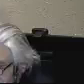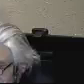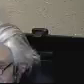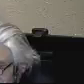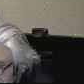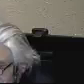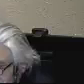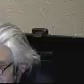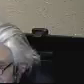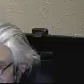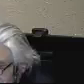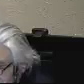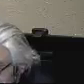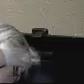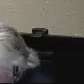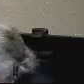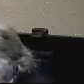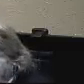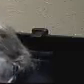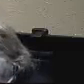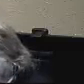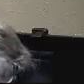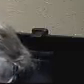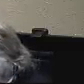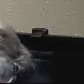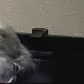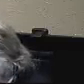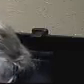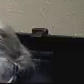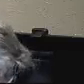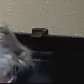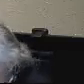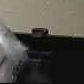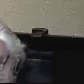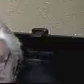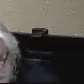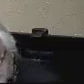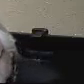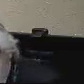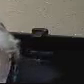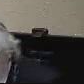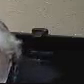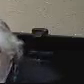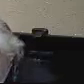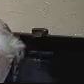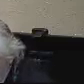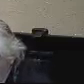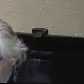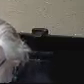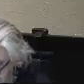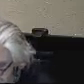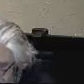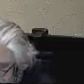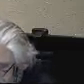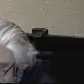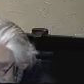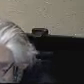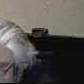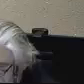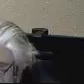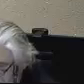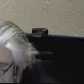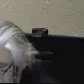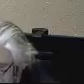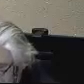significa retroceder bajo ningún punto de vista en la descentralización como algunos pretenden establecer, sino asumir la educación pública